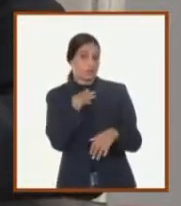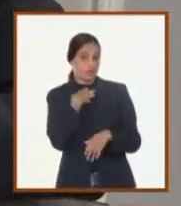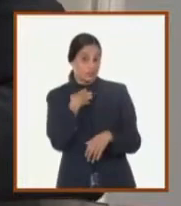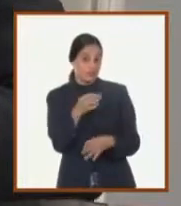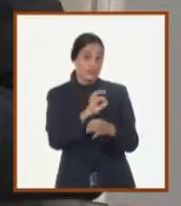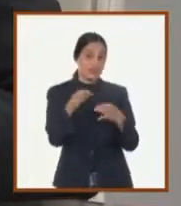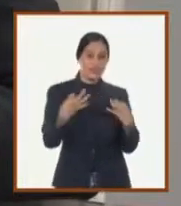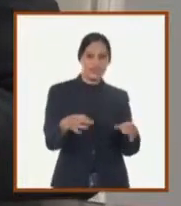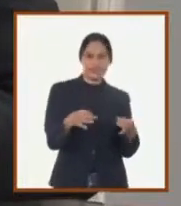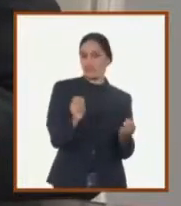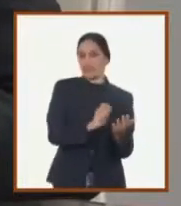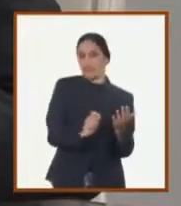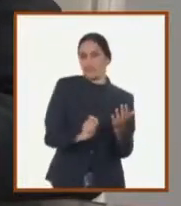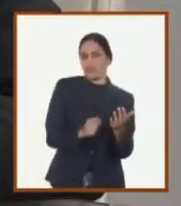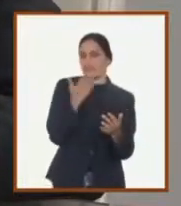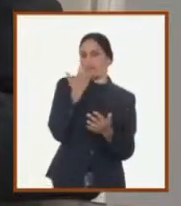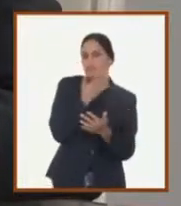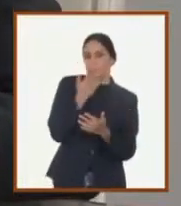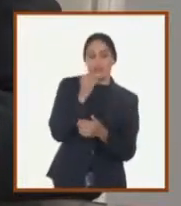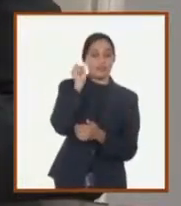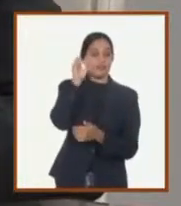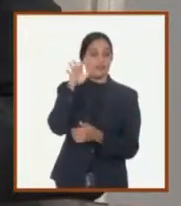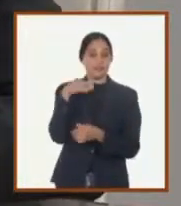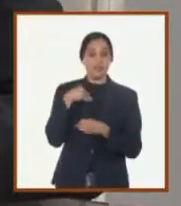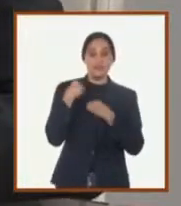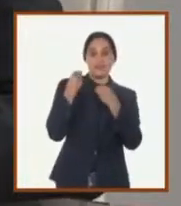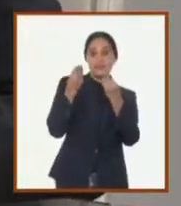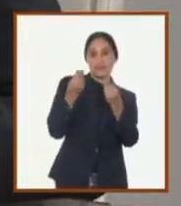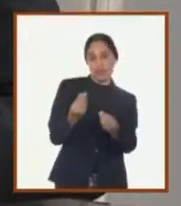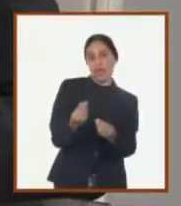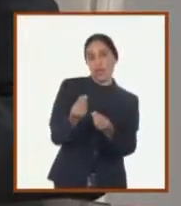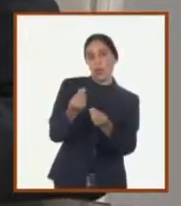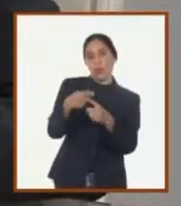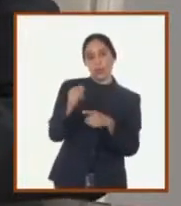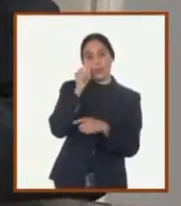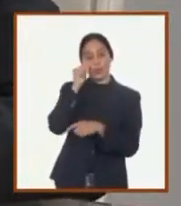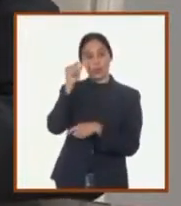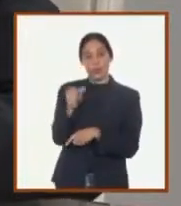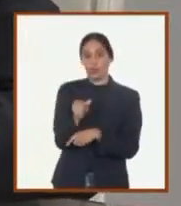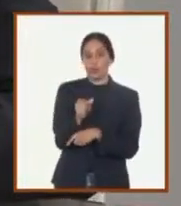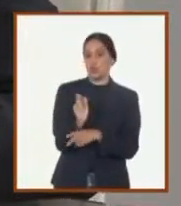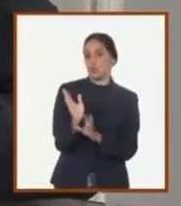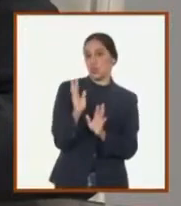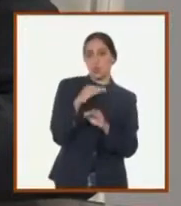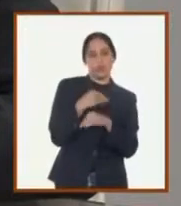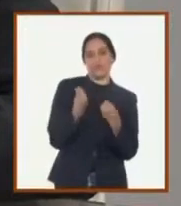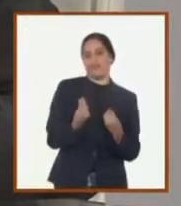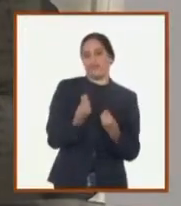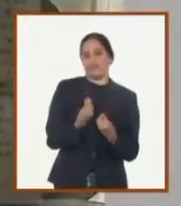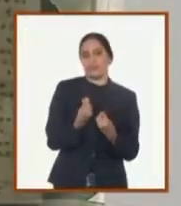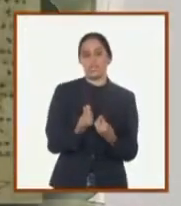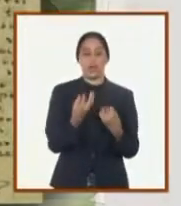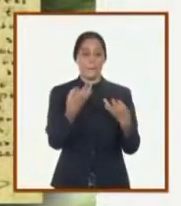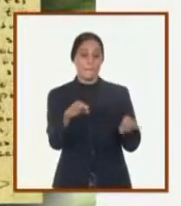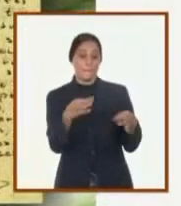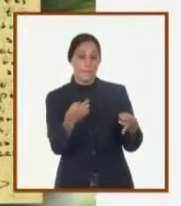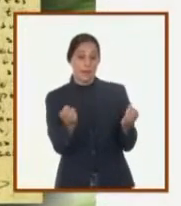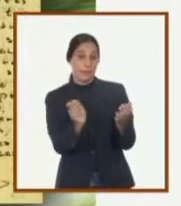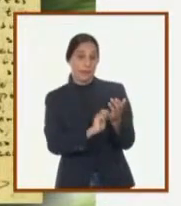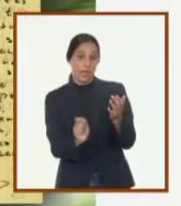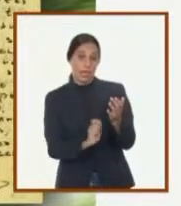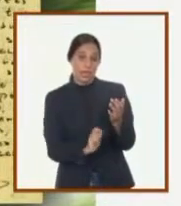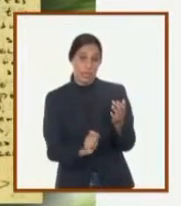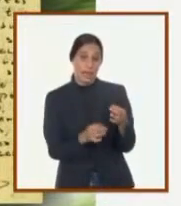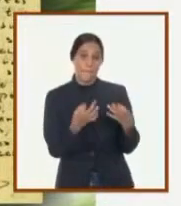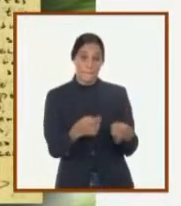meida en que por la premura de de los acontecimientos no pueda haber carta y le está mandando andando en el mismo